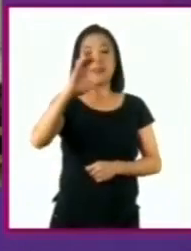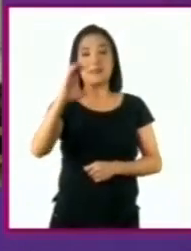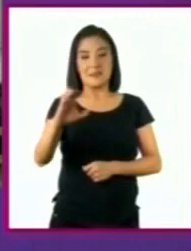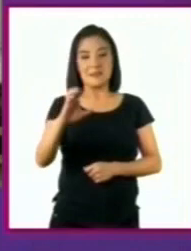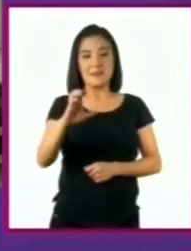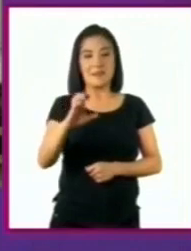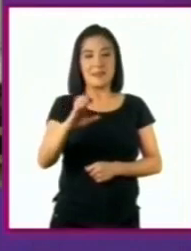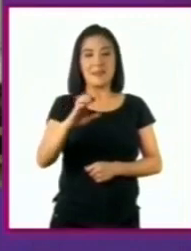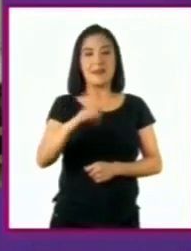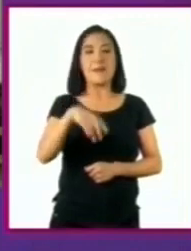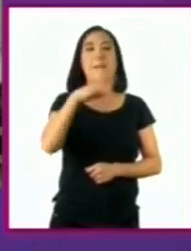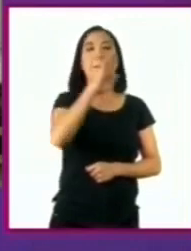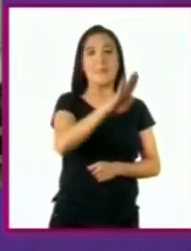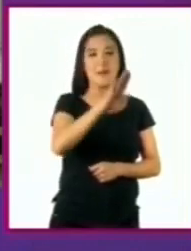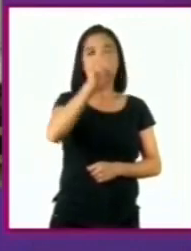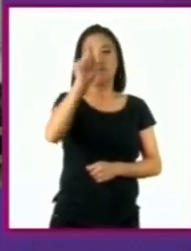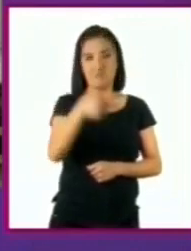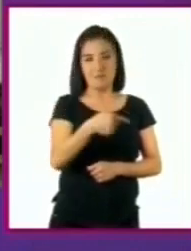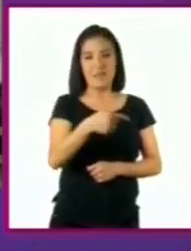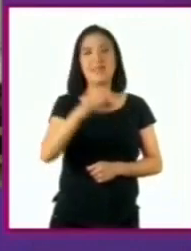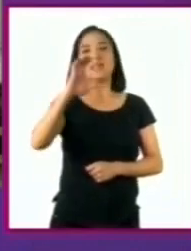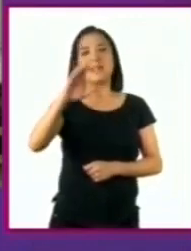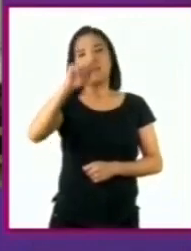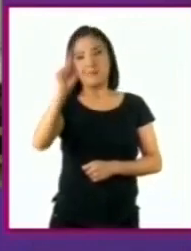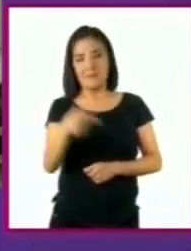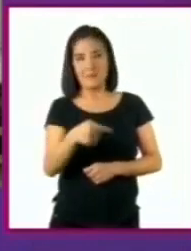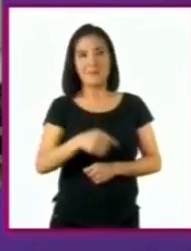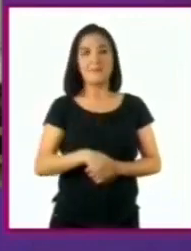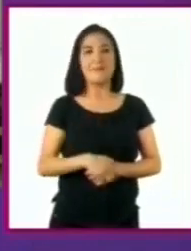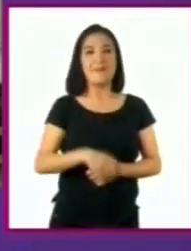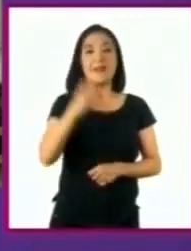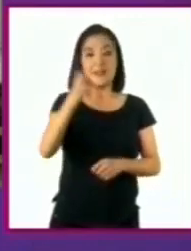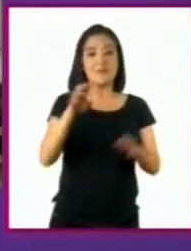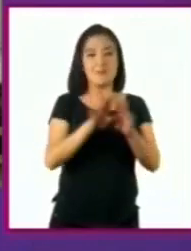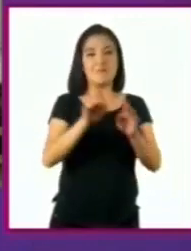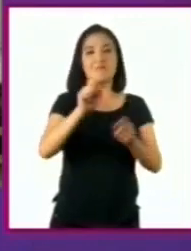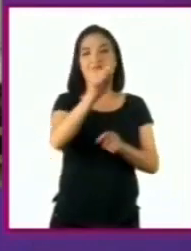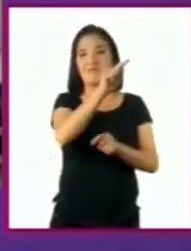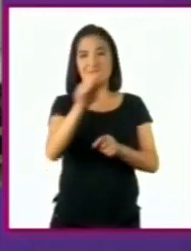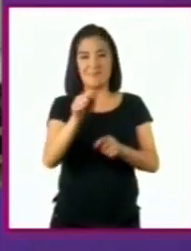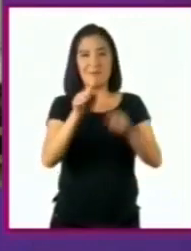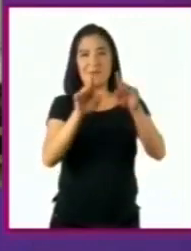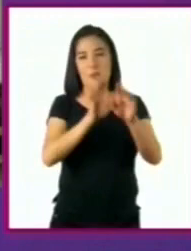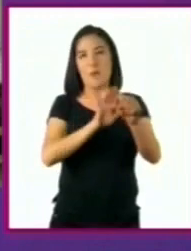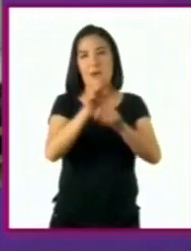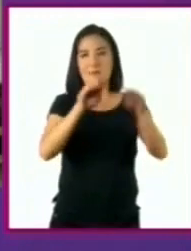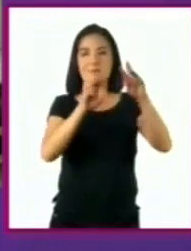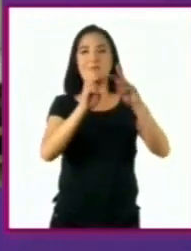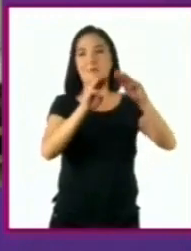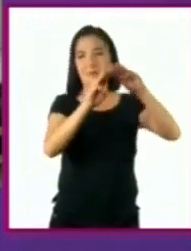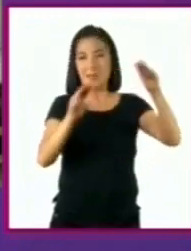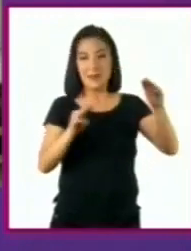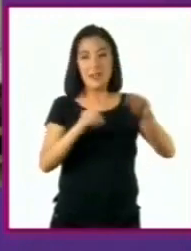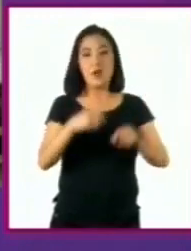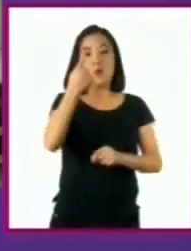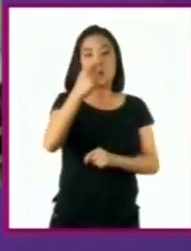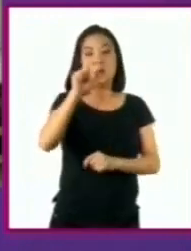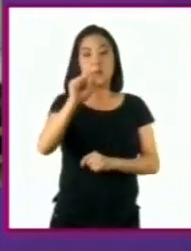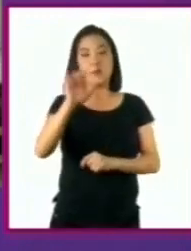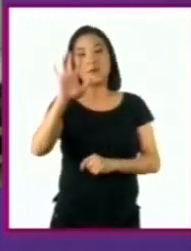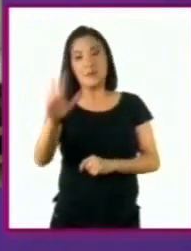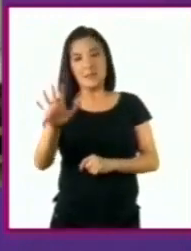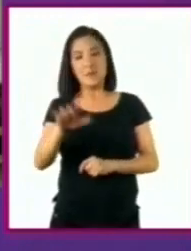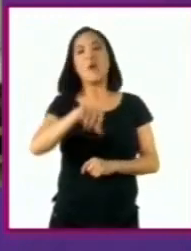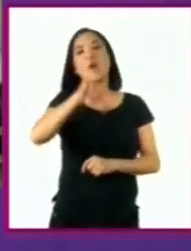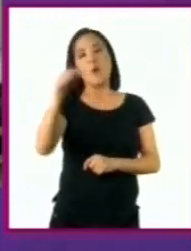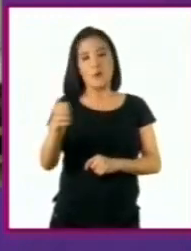y B'C', cuyas longitudes fueran de 1.5 centímetros y 2